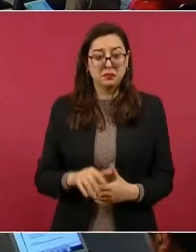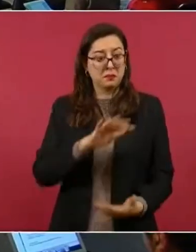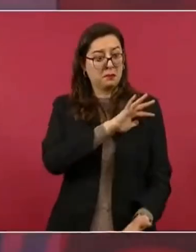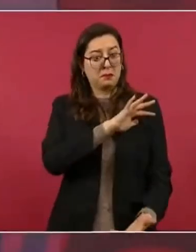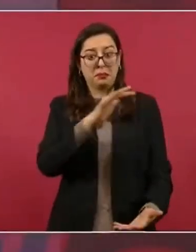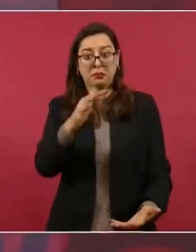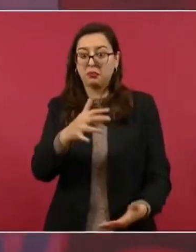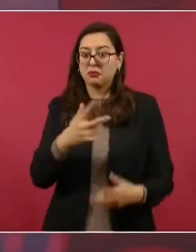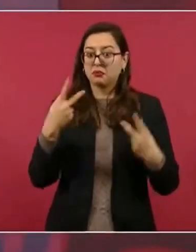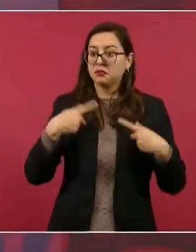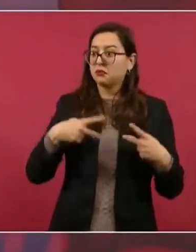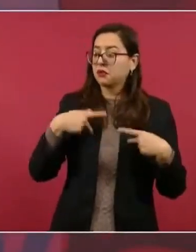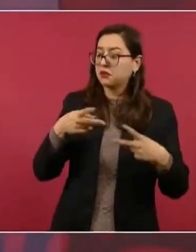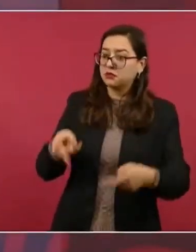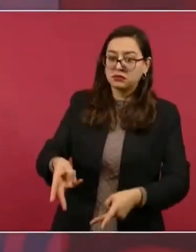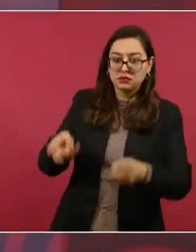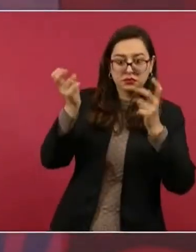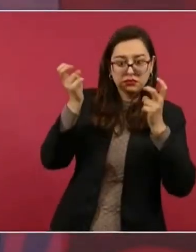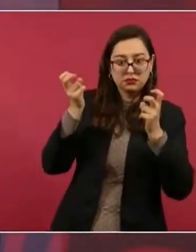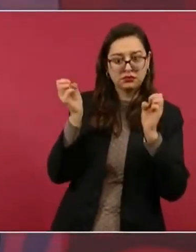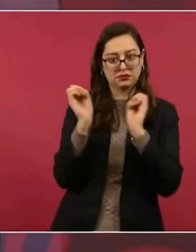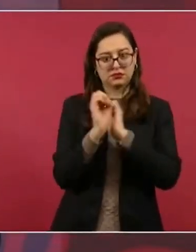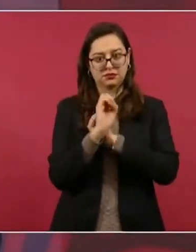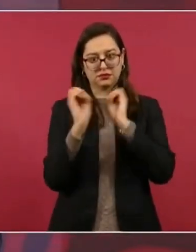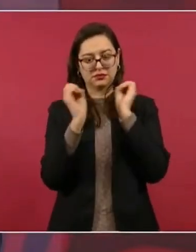Y nadie